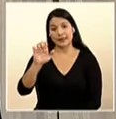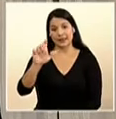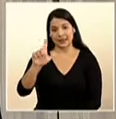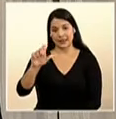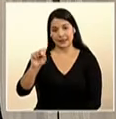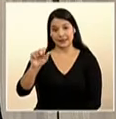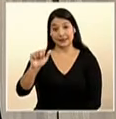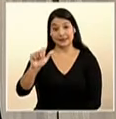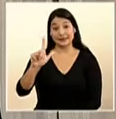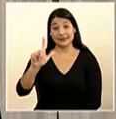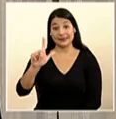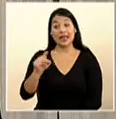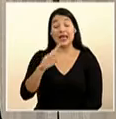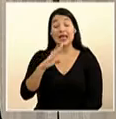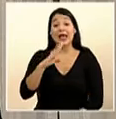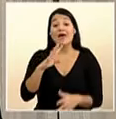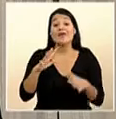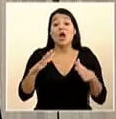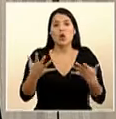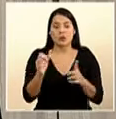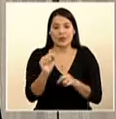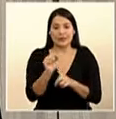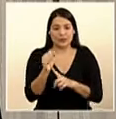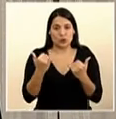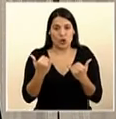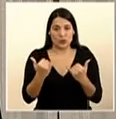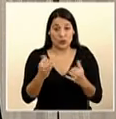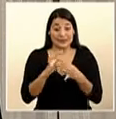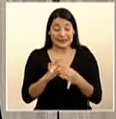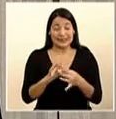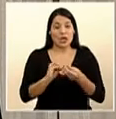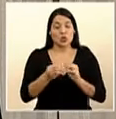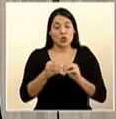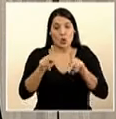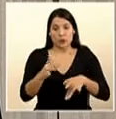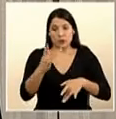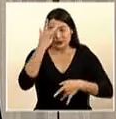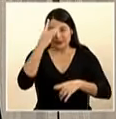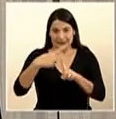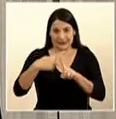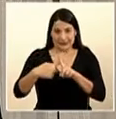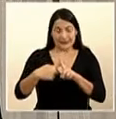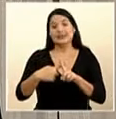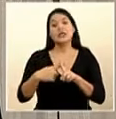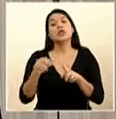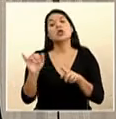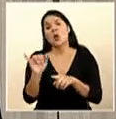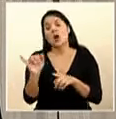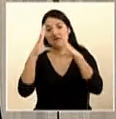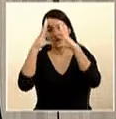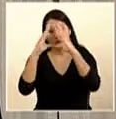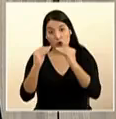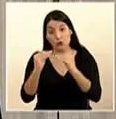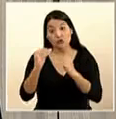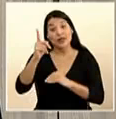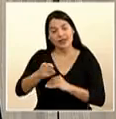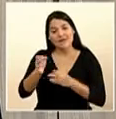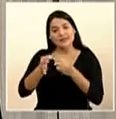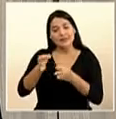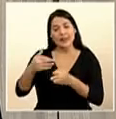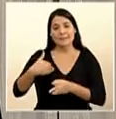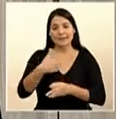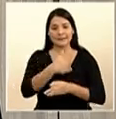de casos e informaciones importantes que tiene que dar desde el ministerio de salud así como un caso particular